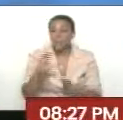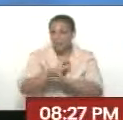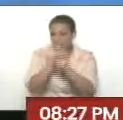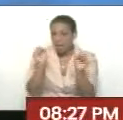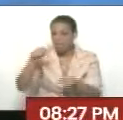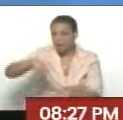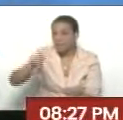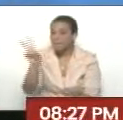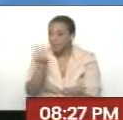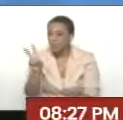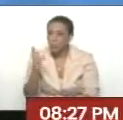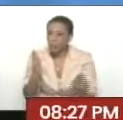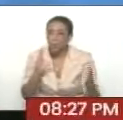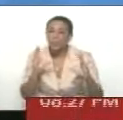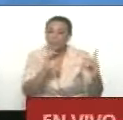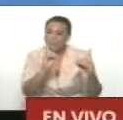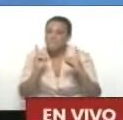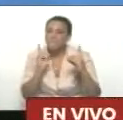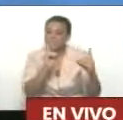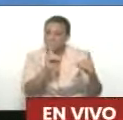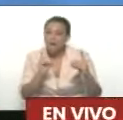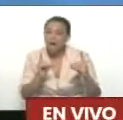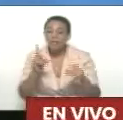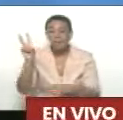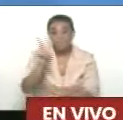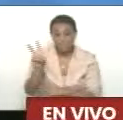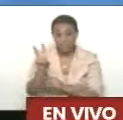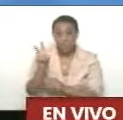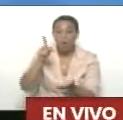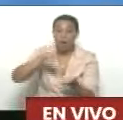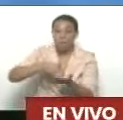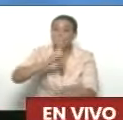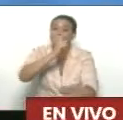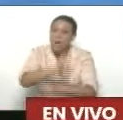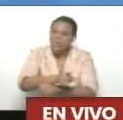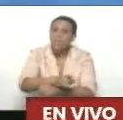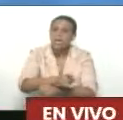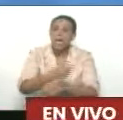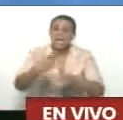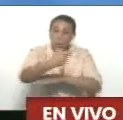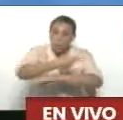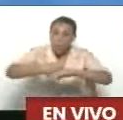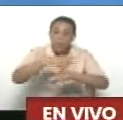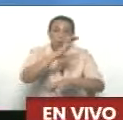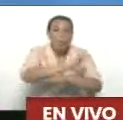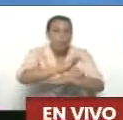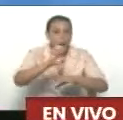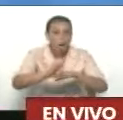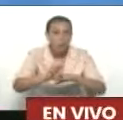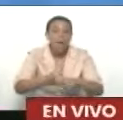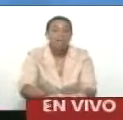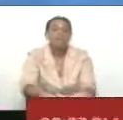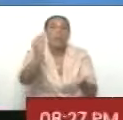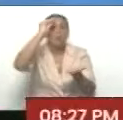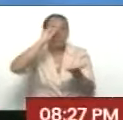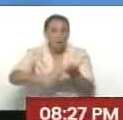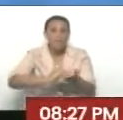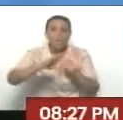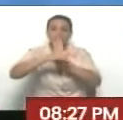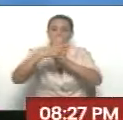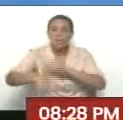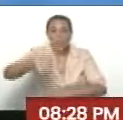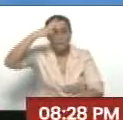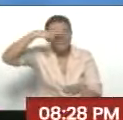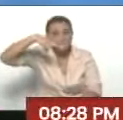Venezuela. Ahí va a haber un debate y Venezuela va a exigir que el gobierno de Ecuador le devuelva a